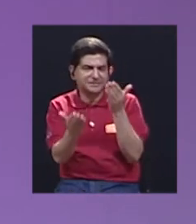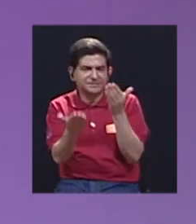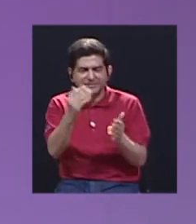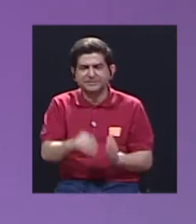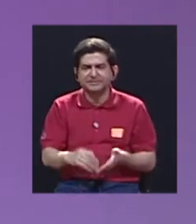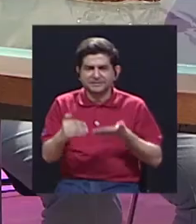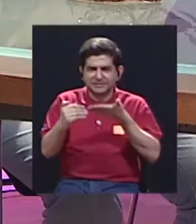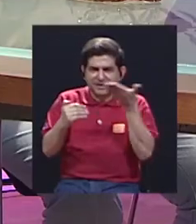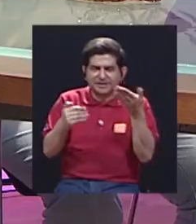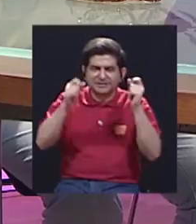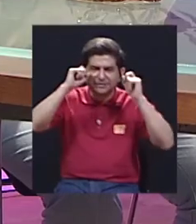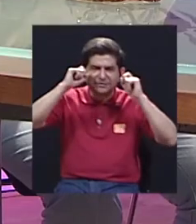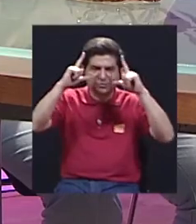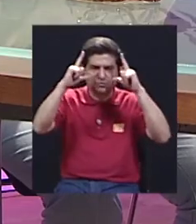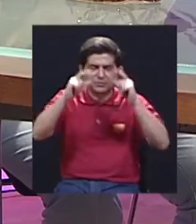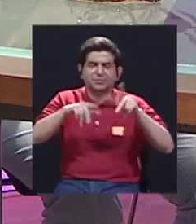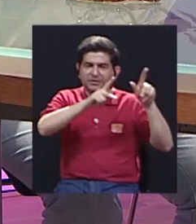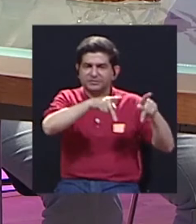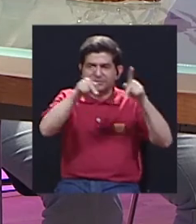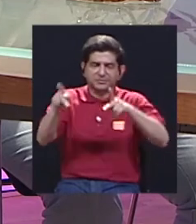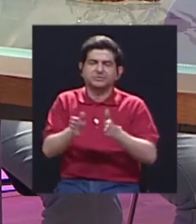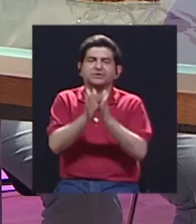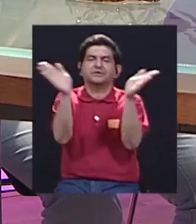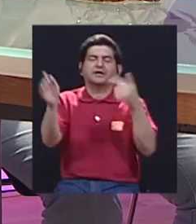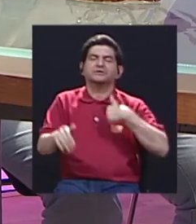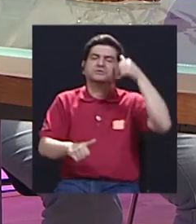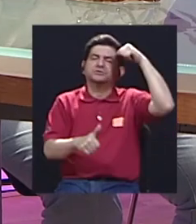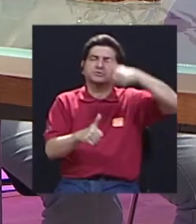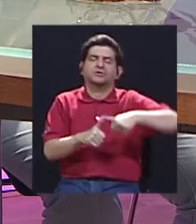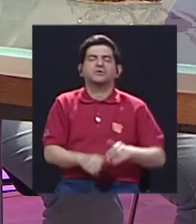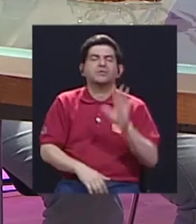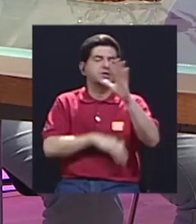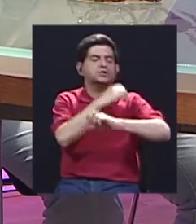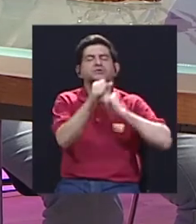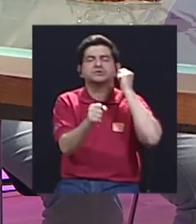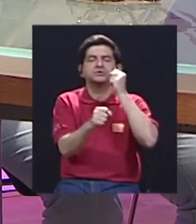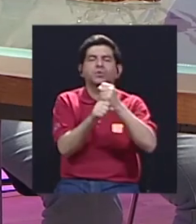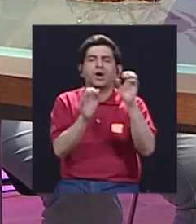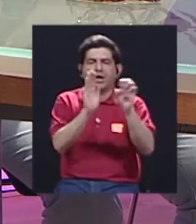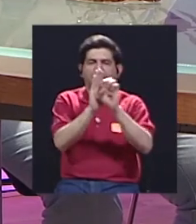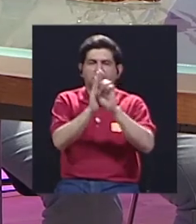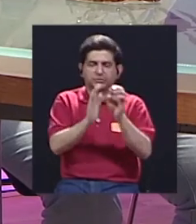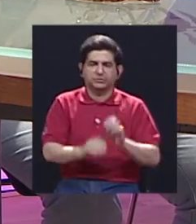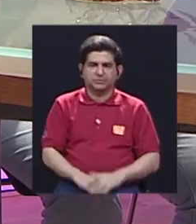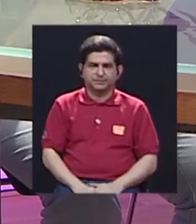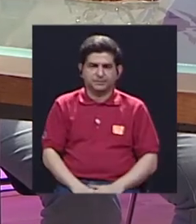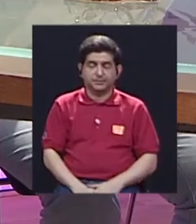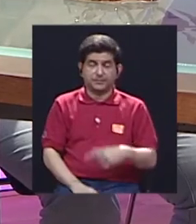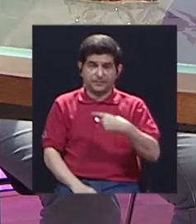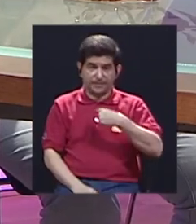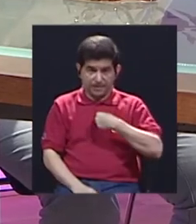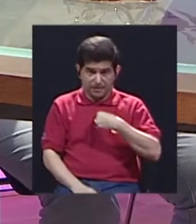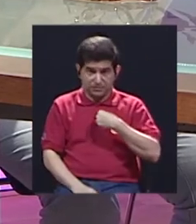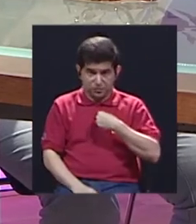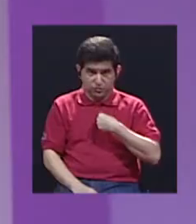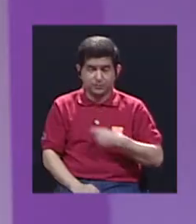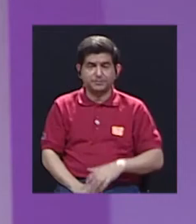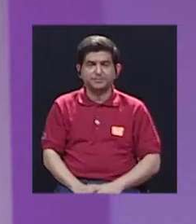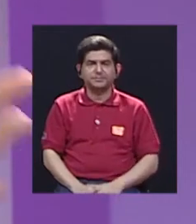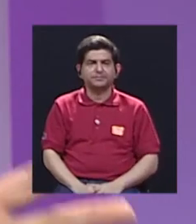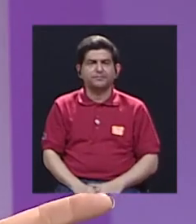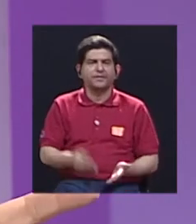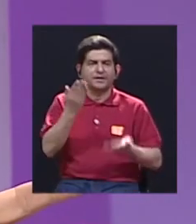aquel elemento de sorpresa del público en general. Yo me acuerdo que hace 5 años, por ejemplo, cuando estuve y era